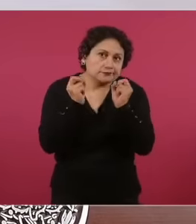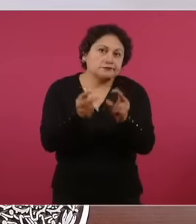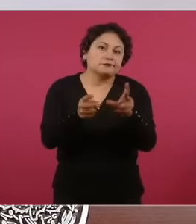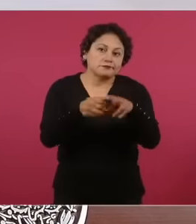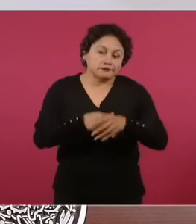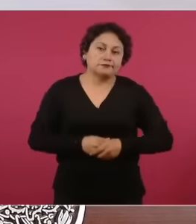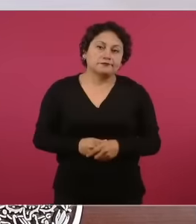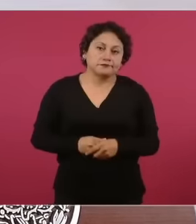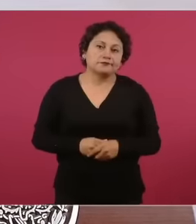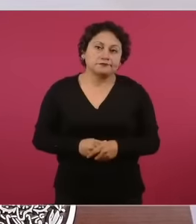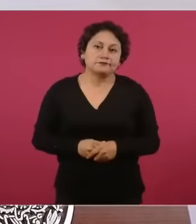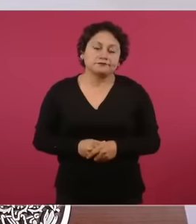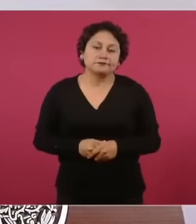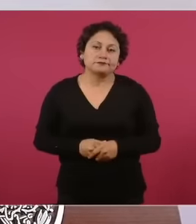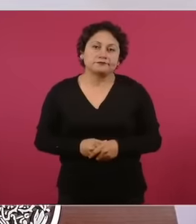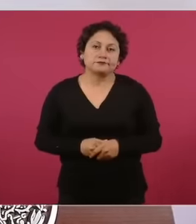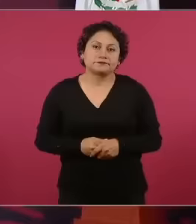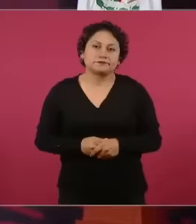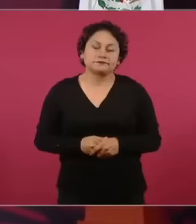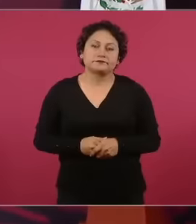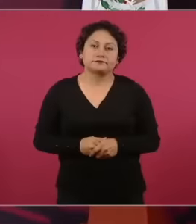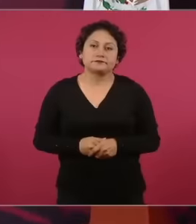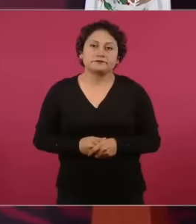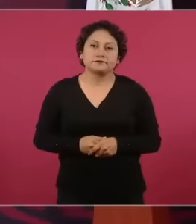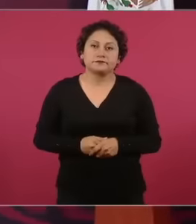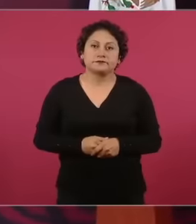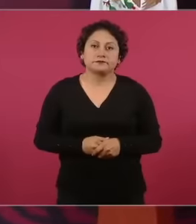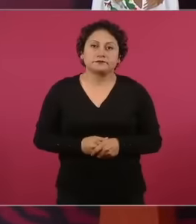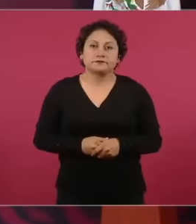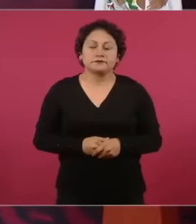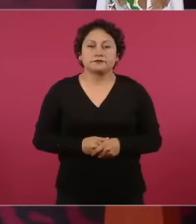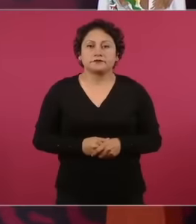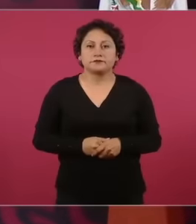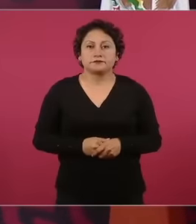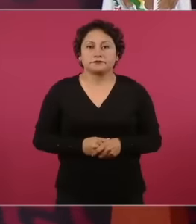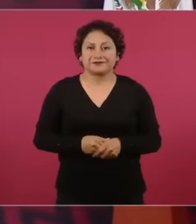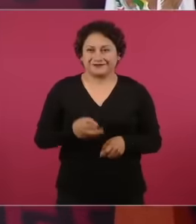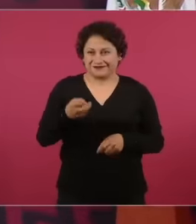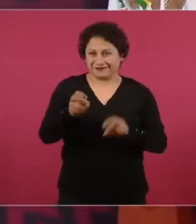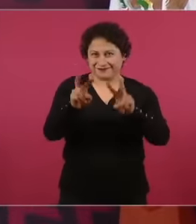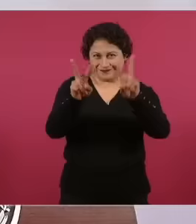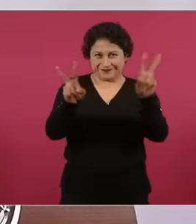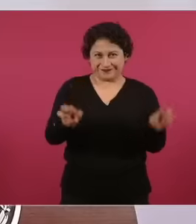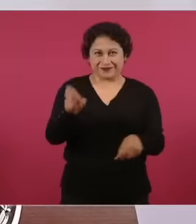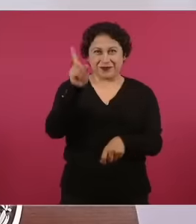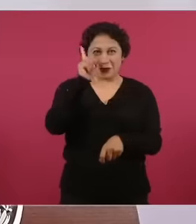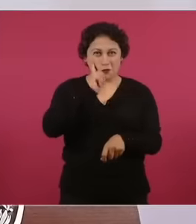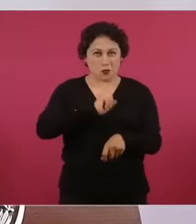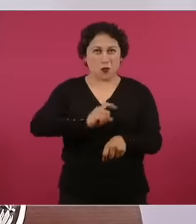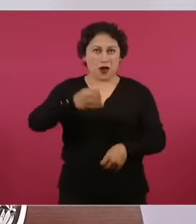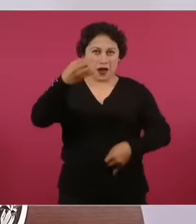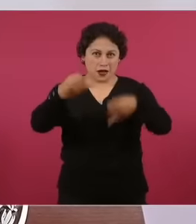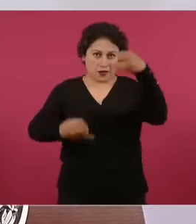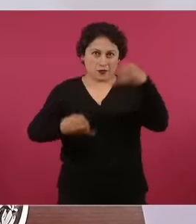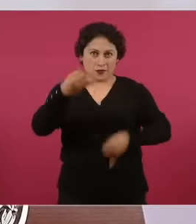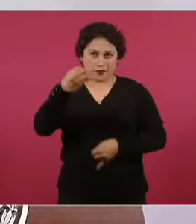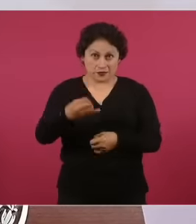también eso de la jueza, miren lo que él